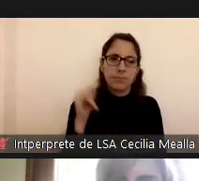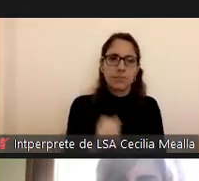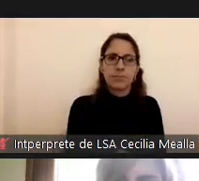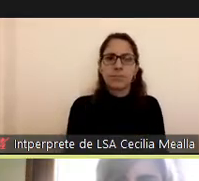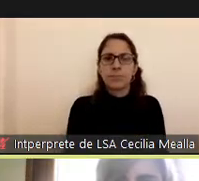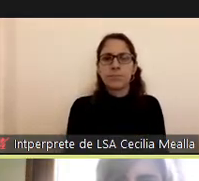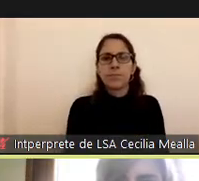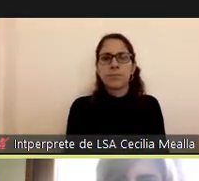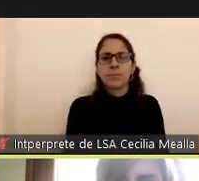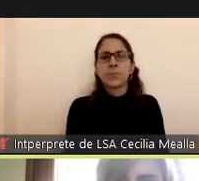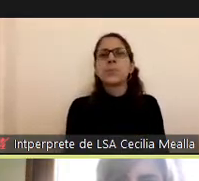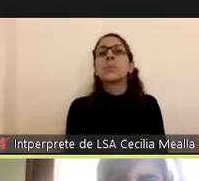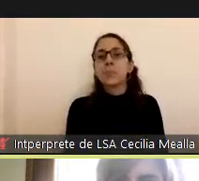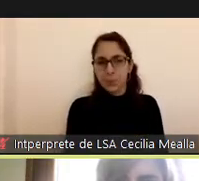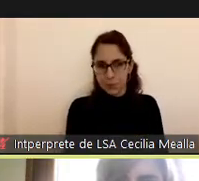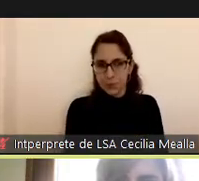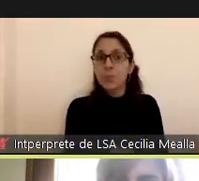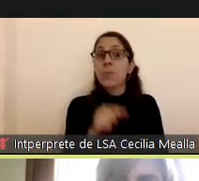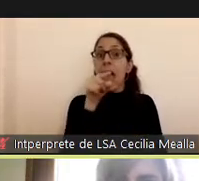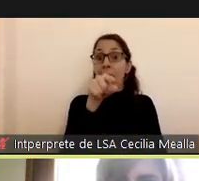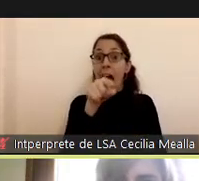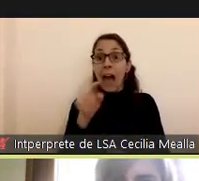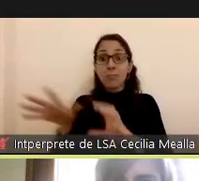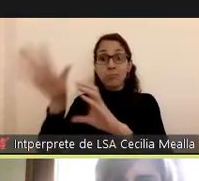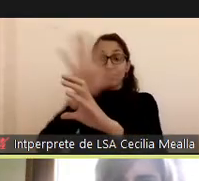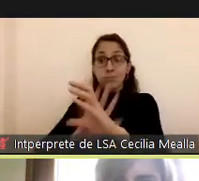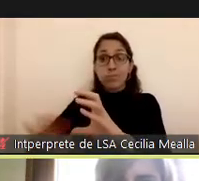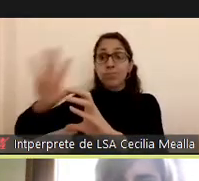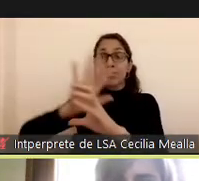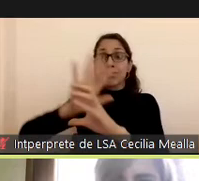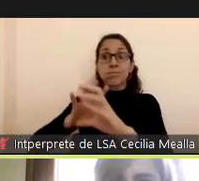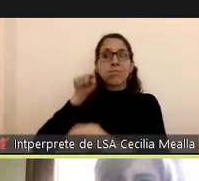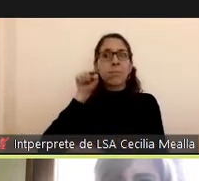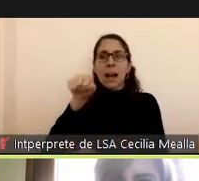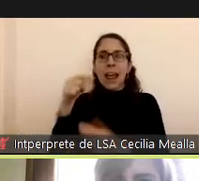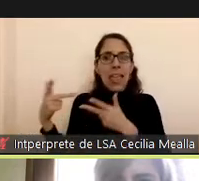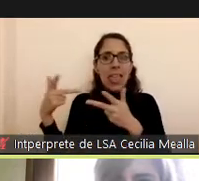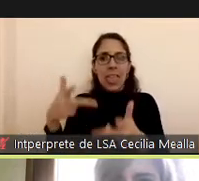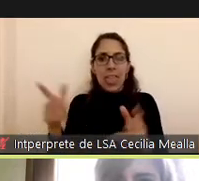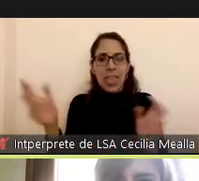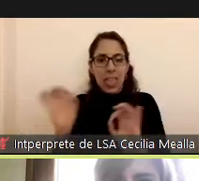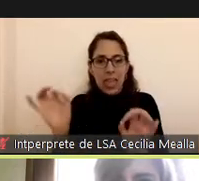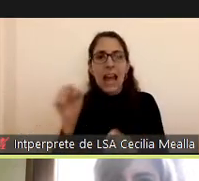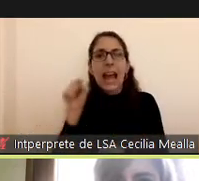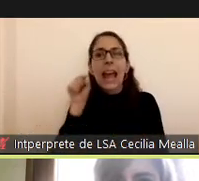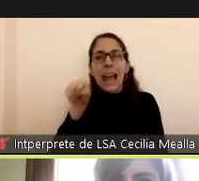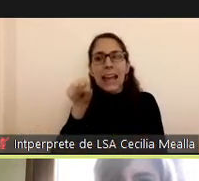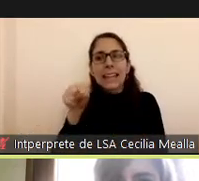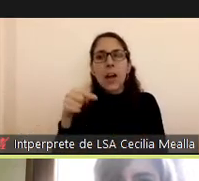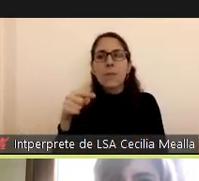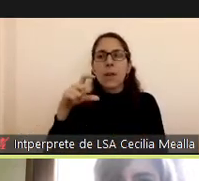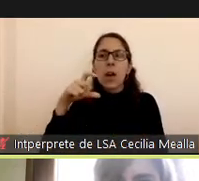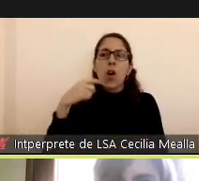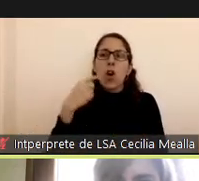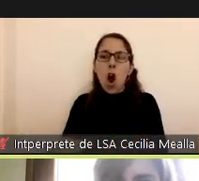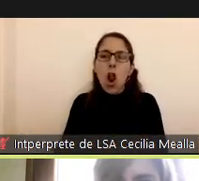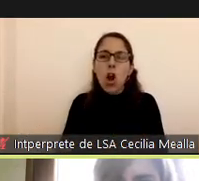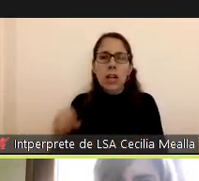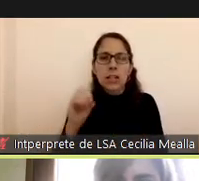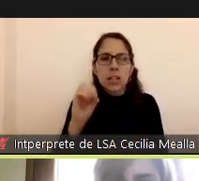Bueno, no les dije cómo se llama la coloración que se utiliza para este tipo de bacterias, se utiliza la coloración de